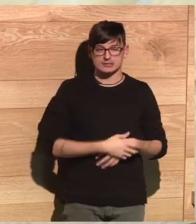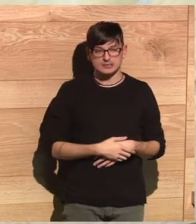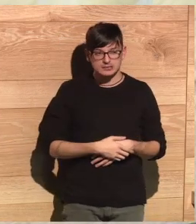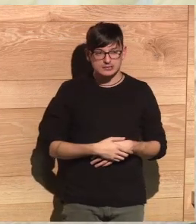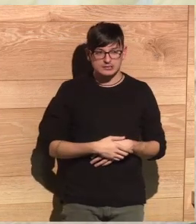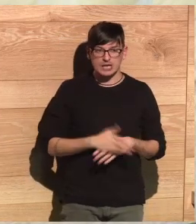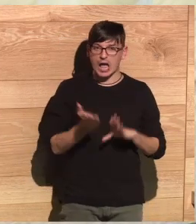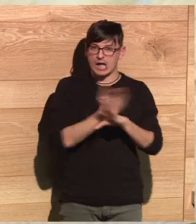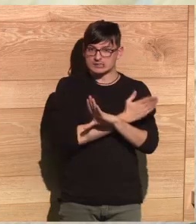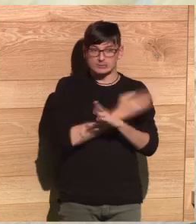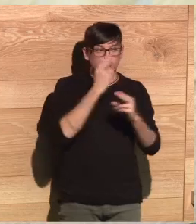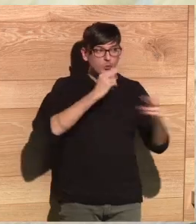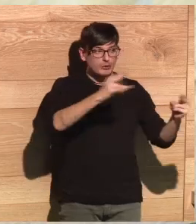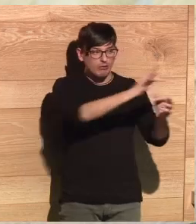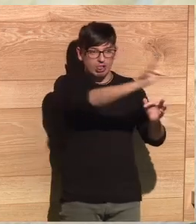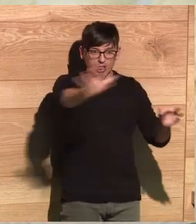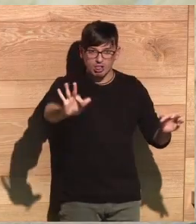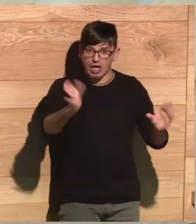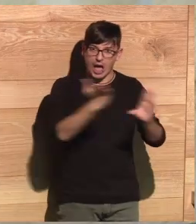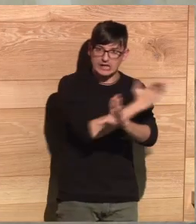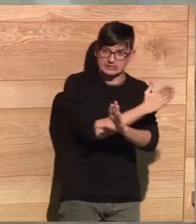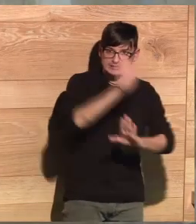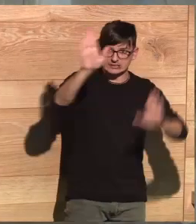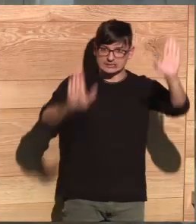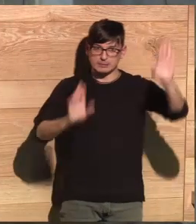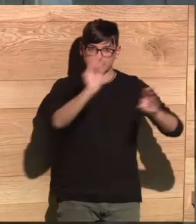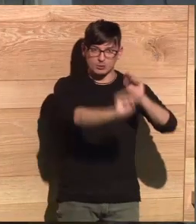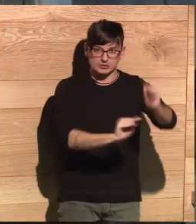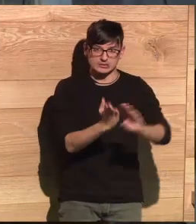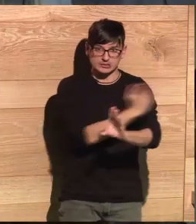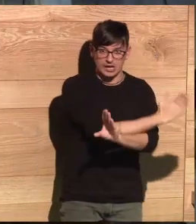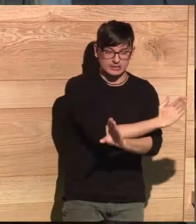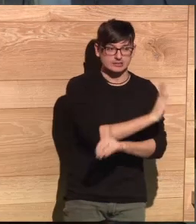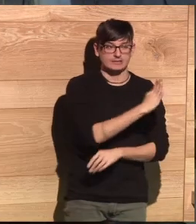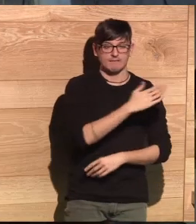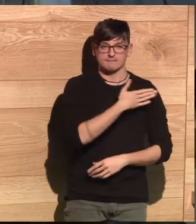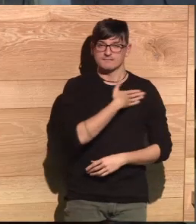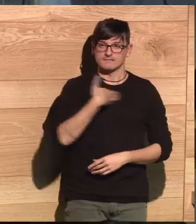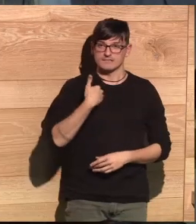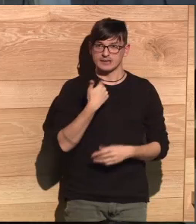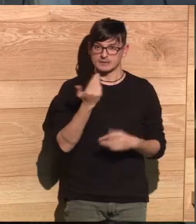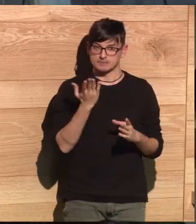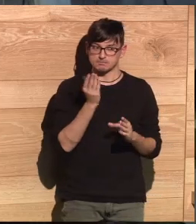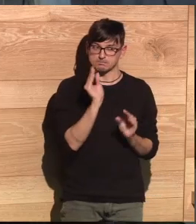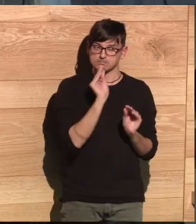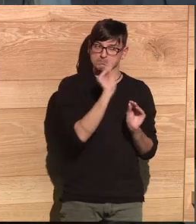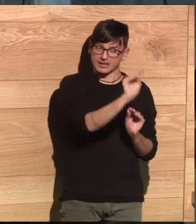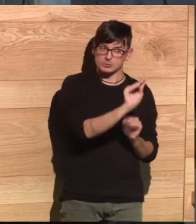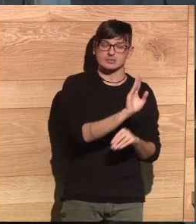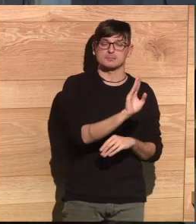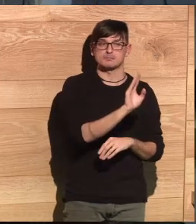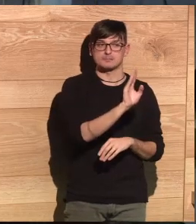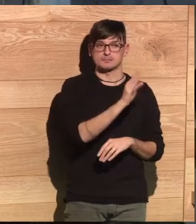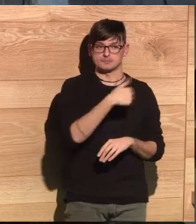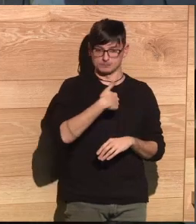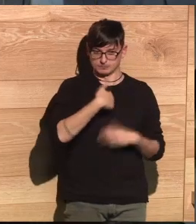palabra al público, por si hay alguna pregunta que os quieran hacer, me gustaría yo adelantarme y preguntaros, ¿os habría gustado